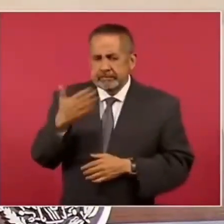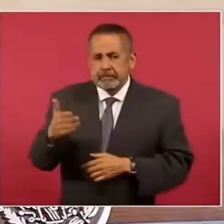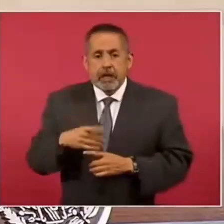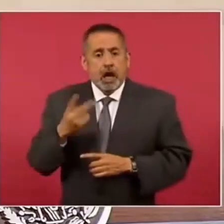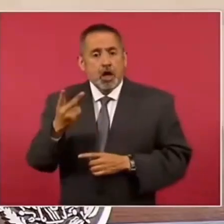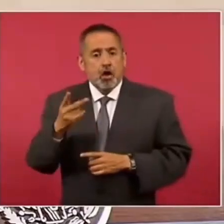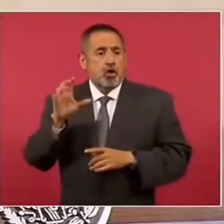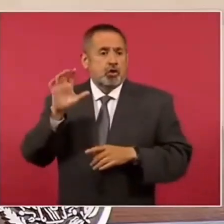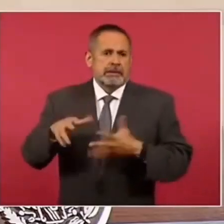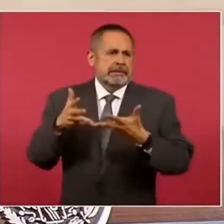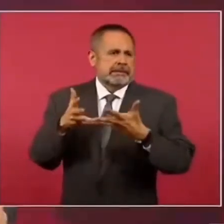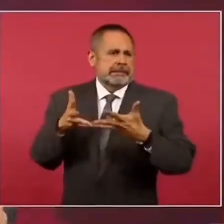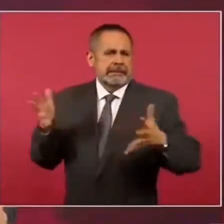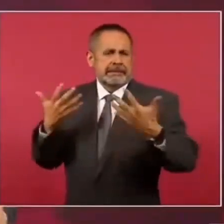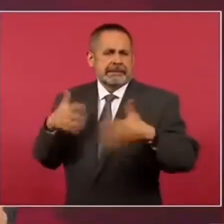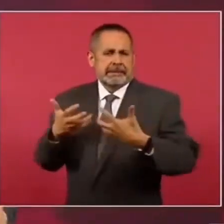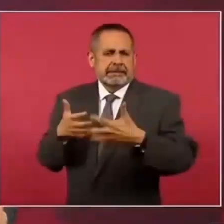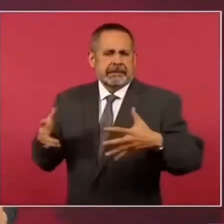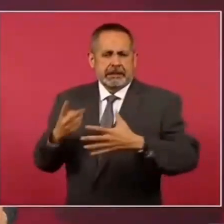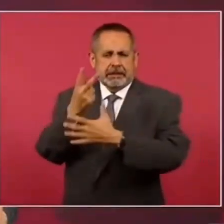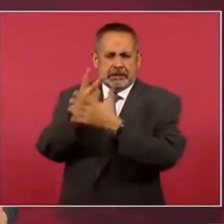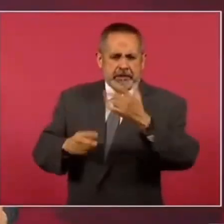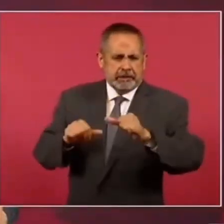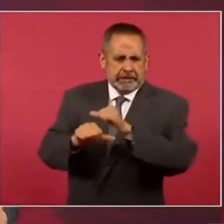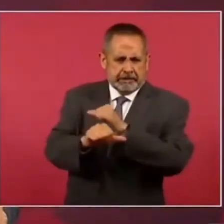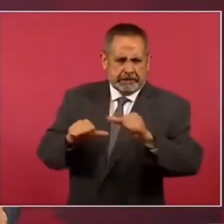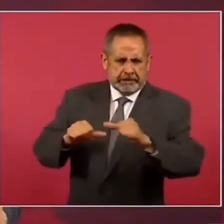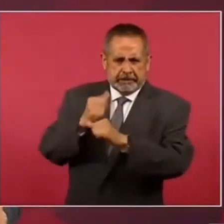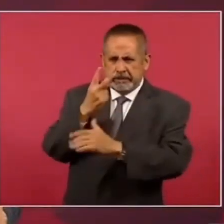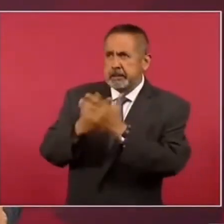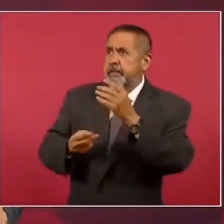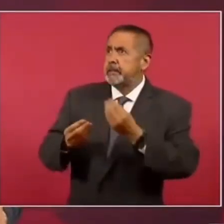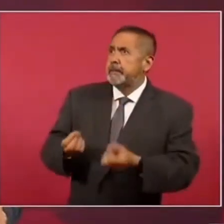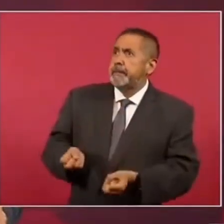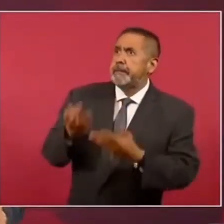2 grandes plantas de ciclo combinado,